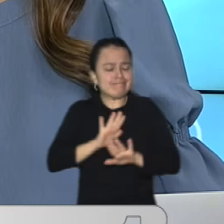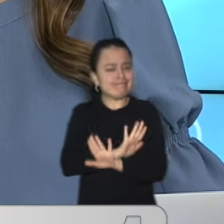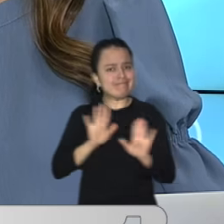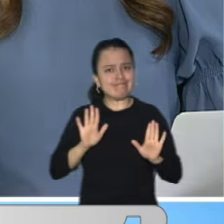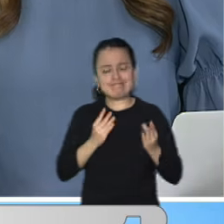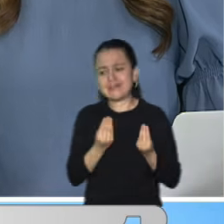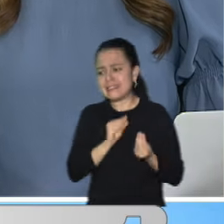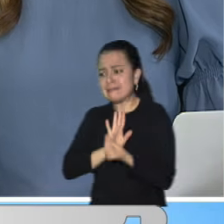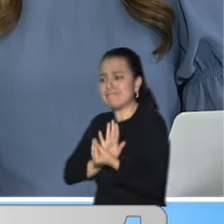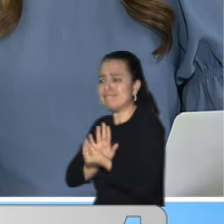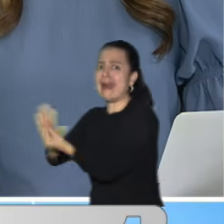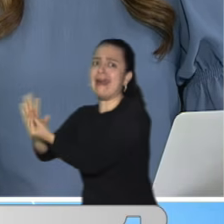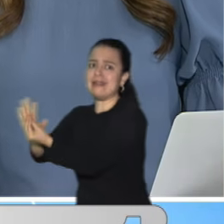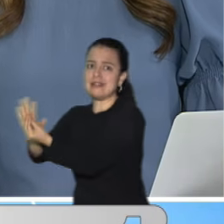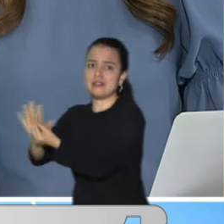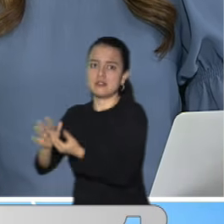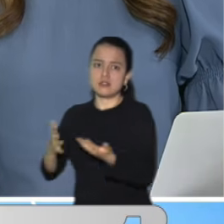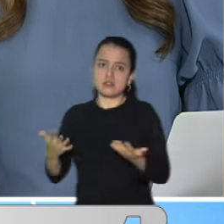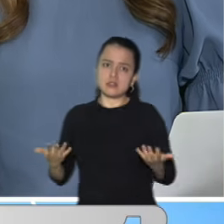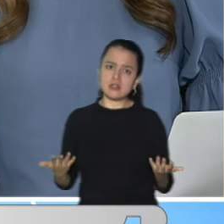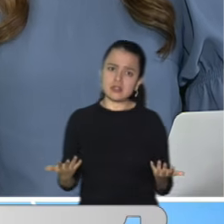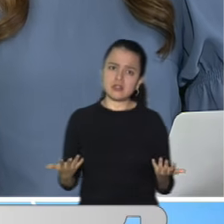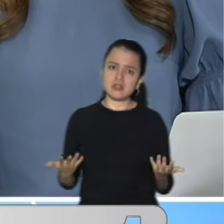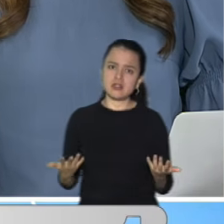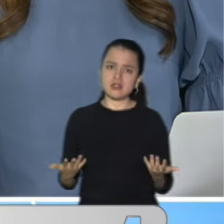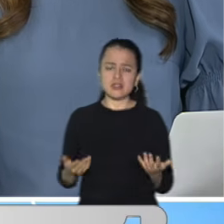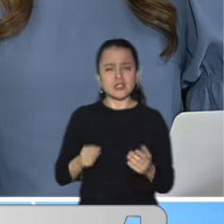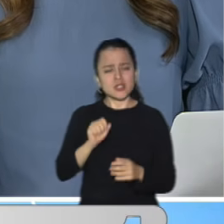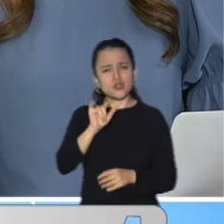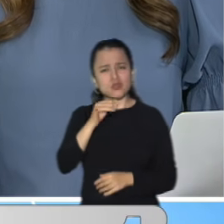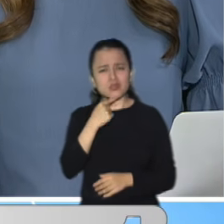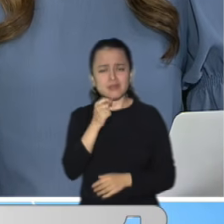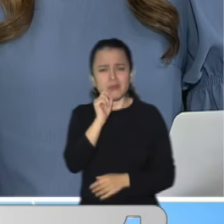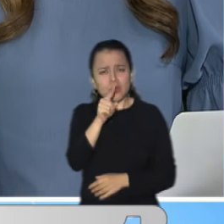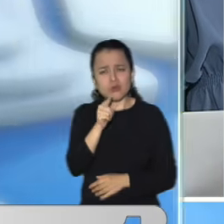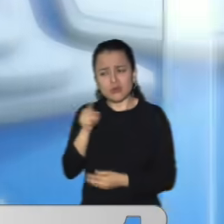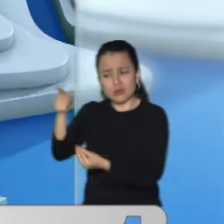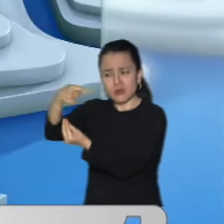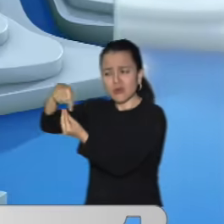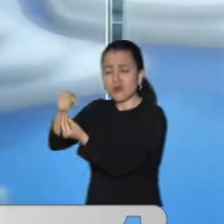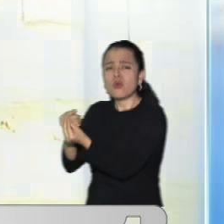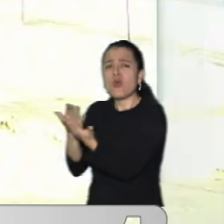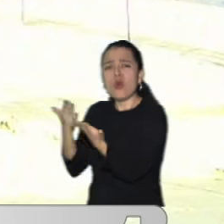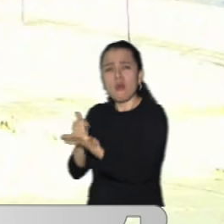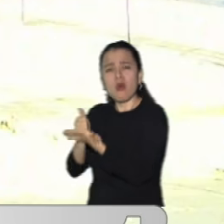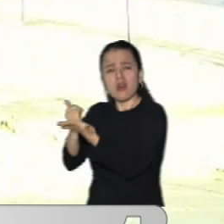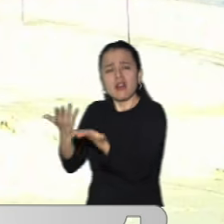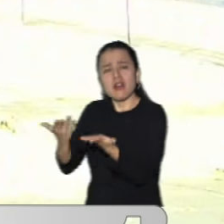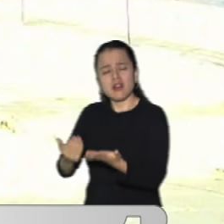grupos armados. Yusi Chaparro, muy buenas tardes. ¿Qué atención están recibiendo estas familias?